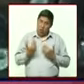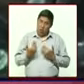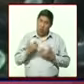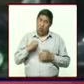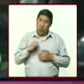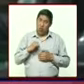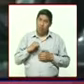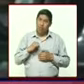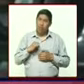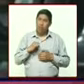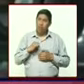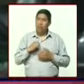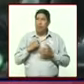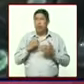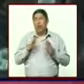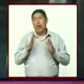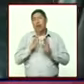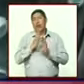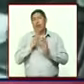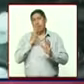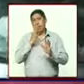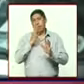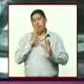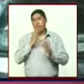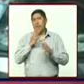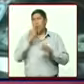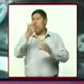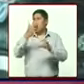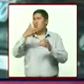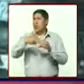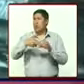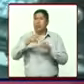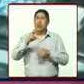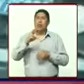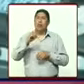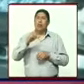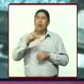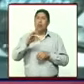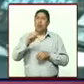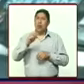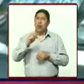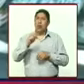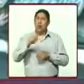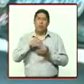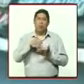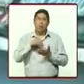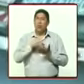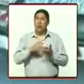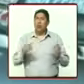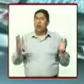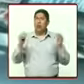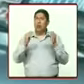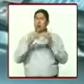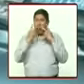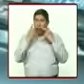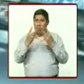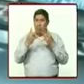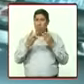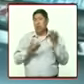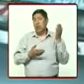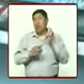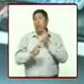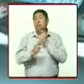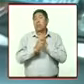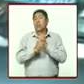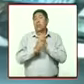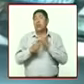estoy precisamente, es que están las filas en este que es el surtidor Volcán, uno de los surtidores de referencia. Incluso estamos dando paso, mira, este taxi